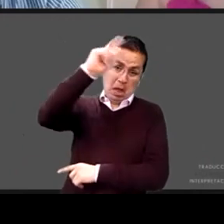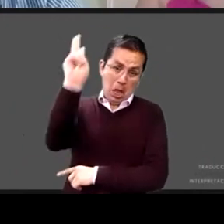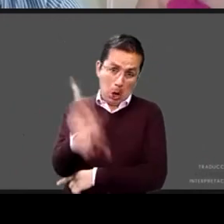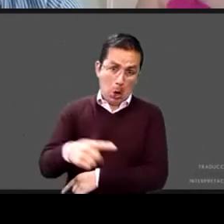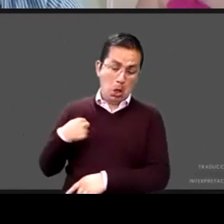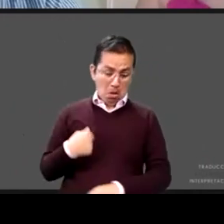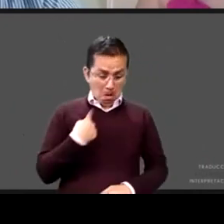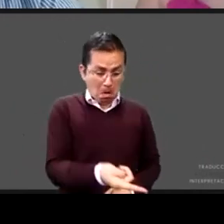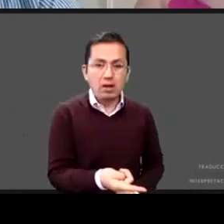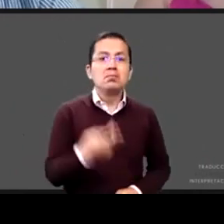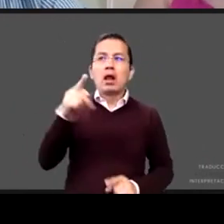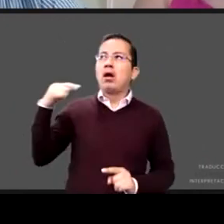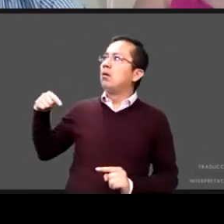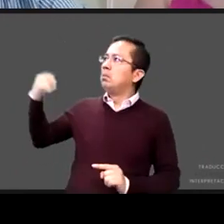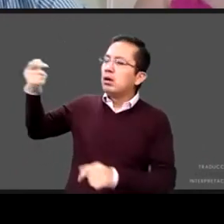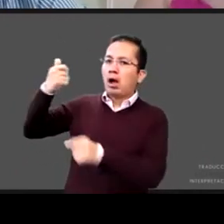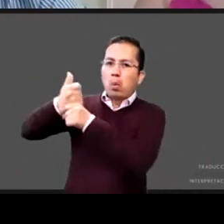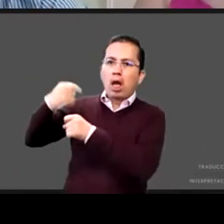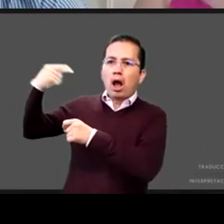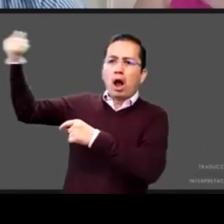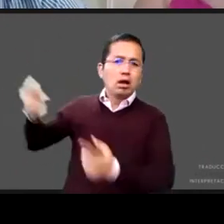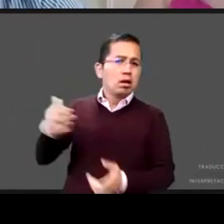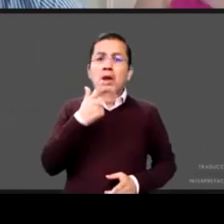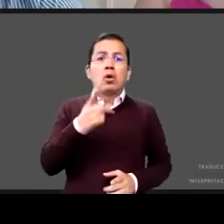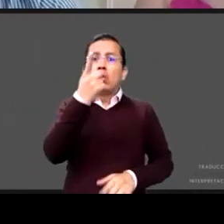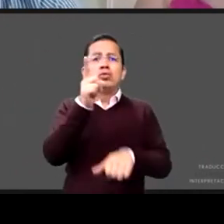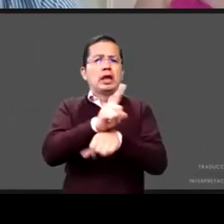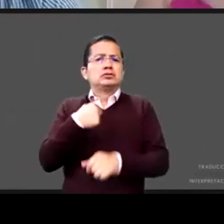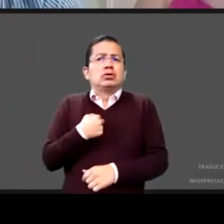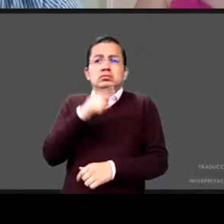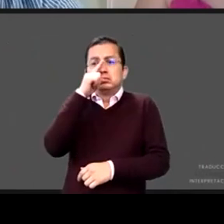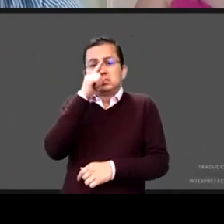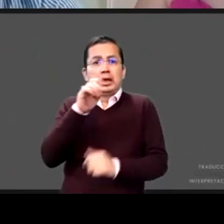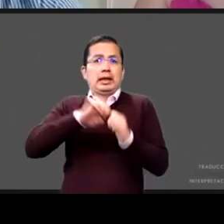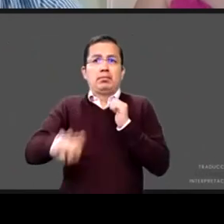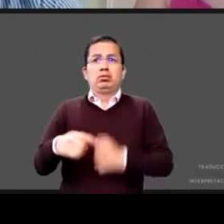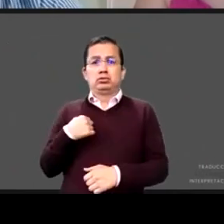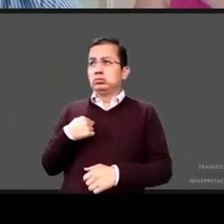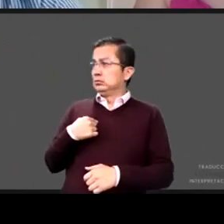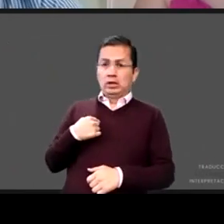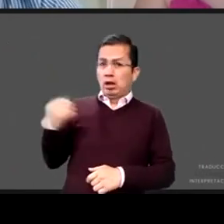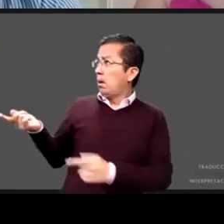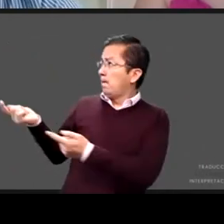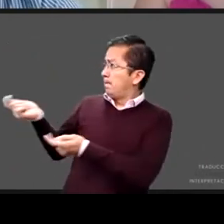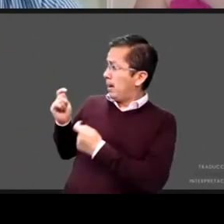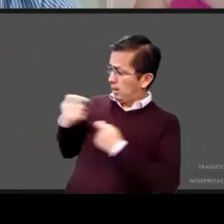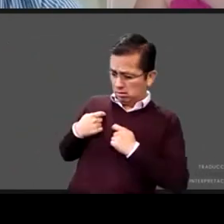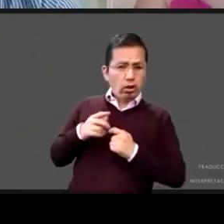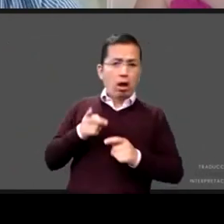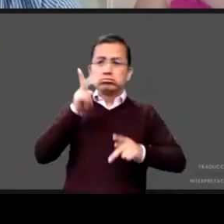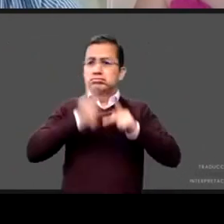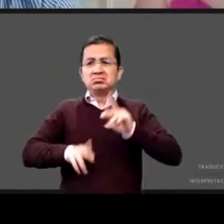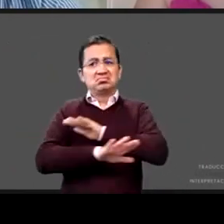sus abuelos. Pero siempre somos agentes de cambio. Si ustedes, yo, sus hijos e hijas, siempre podemos romper ese ciclo de la violencia. No importa si